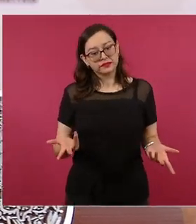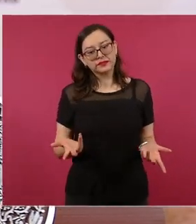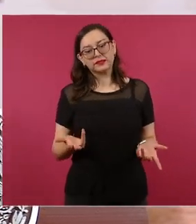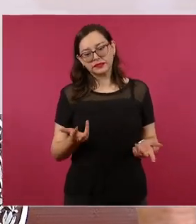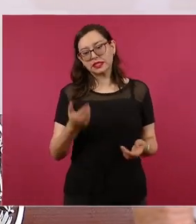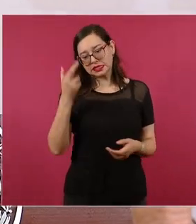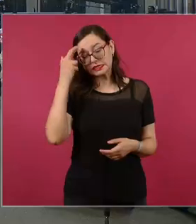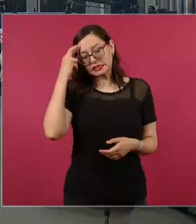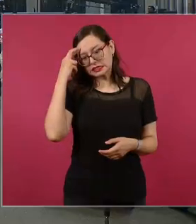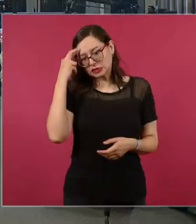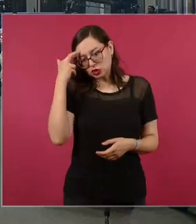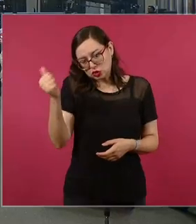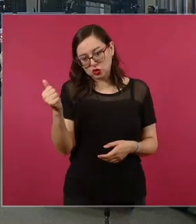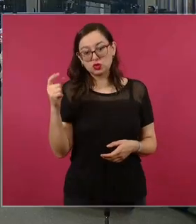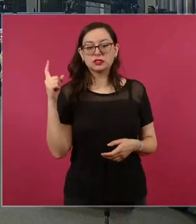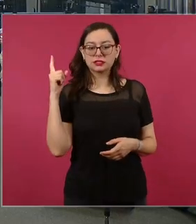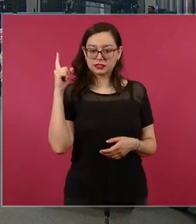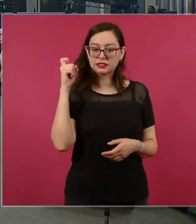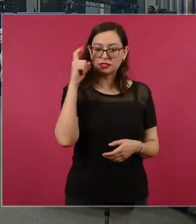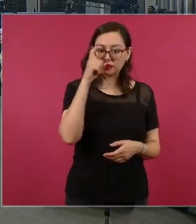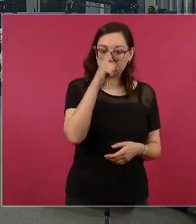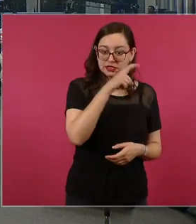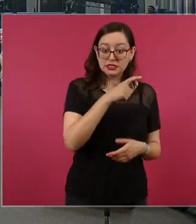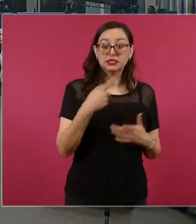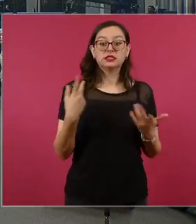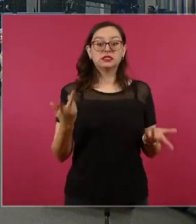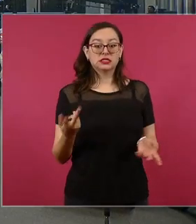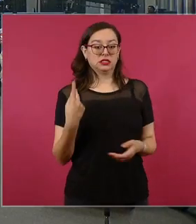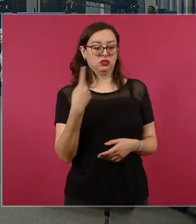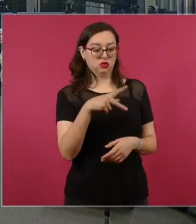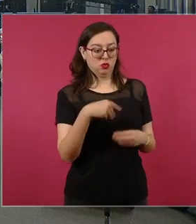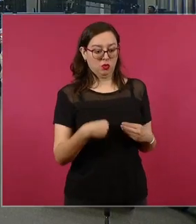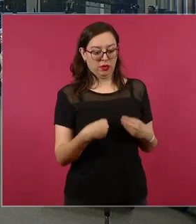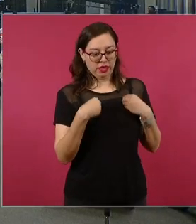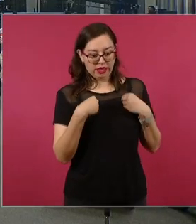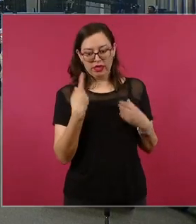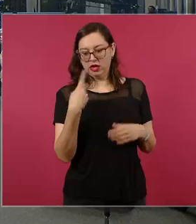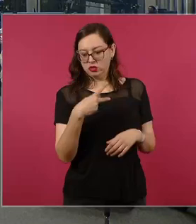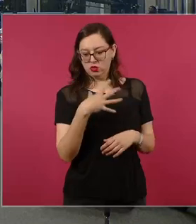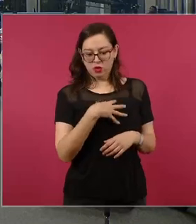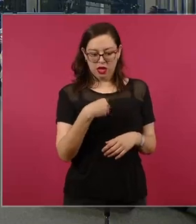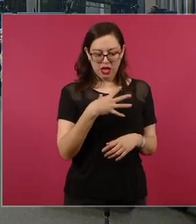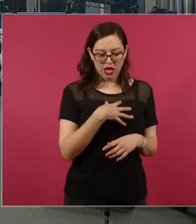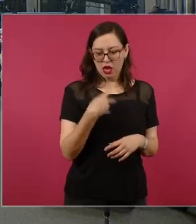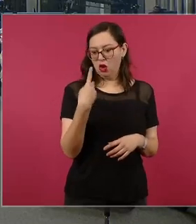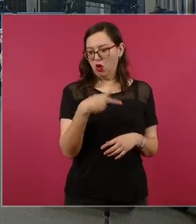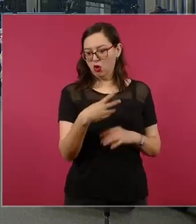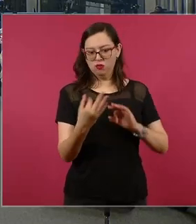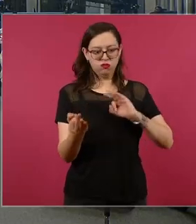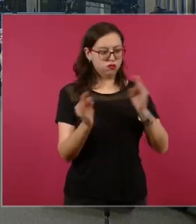pues ya tienen a sus hijos que tienen que ir a la escuela,